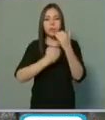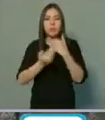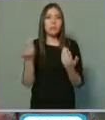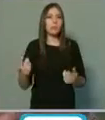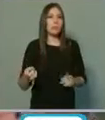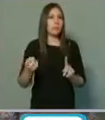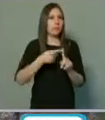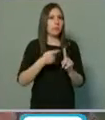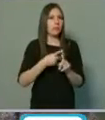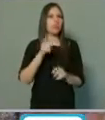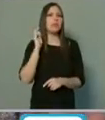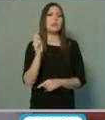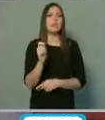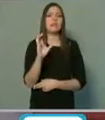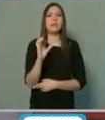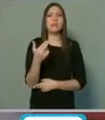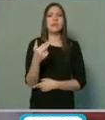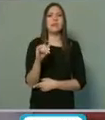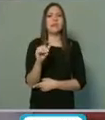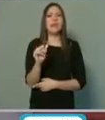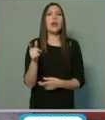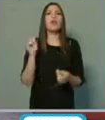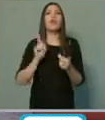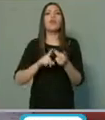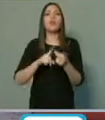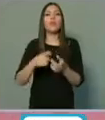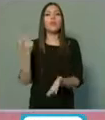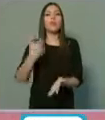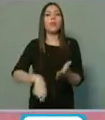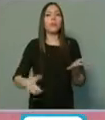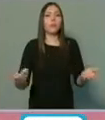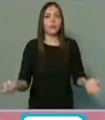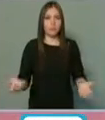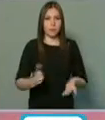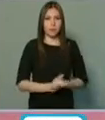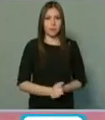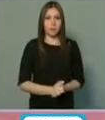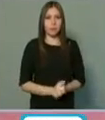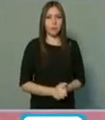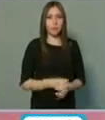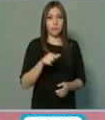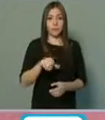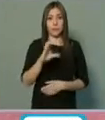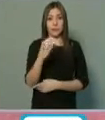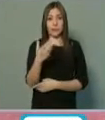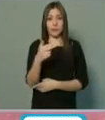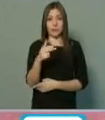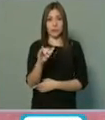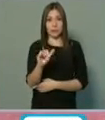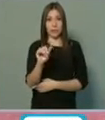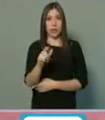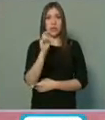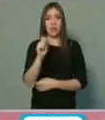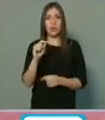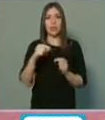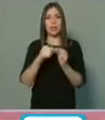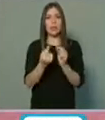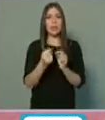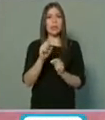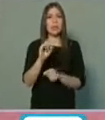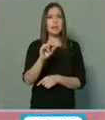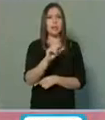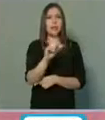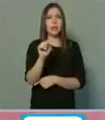empezar, ¿qué es la chía y dónde la puedo conseguir? Fíjate que la chía son unas semillas, porque a veces pensamos que si son hierbas.